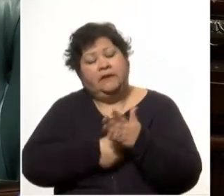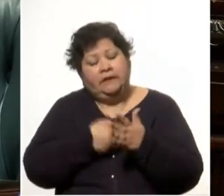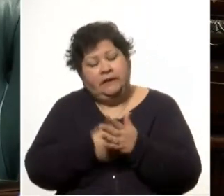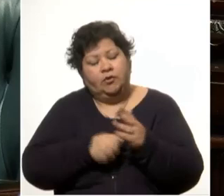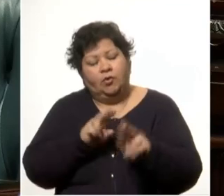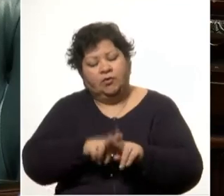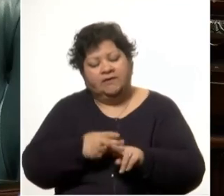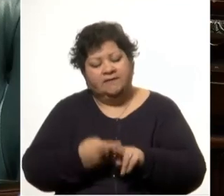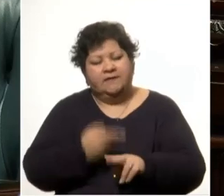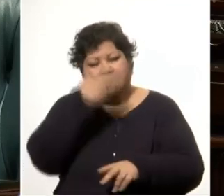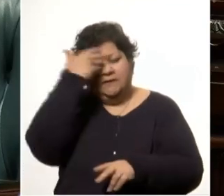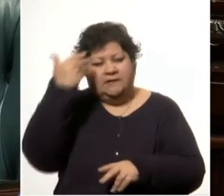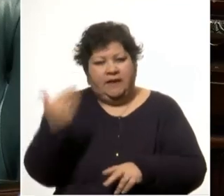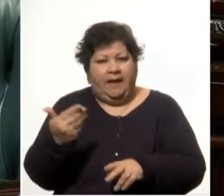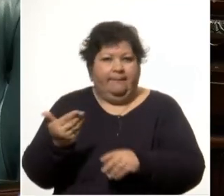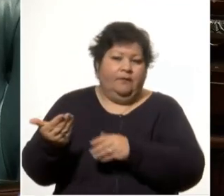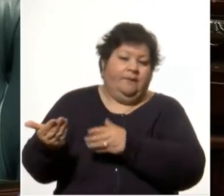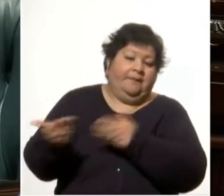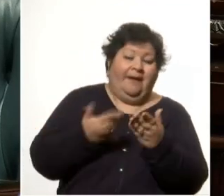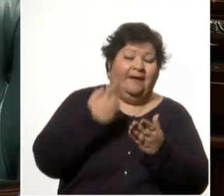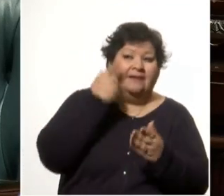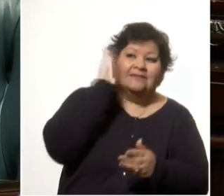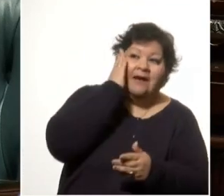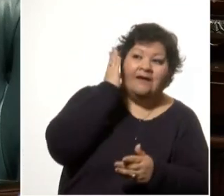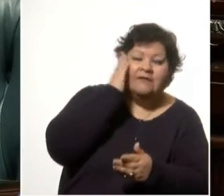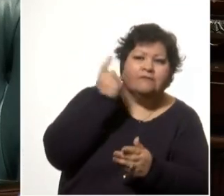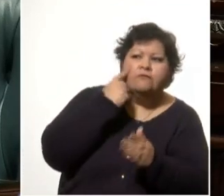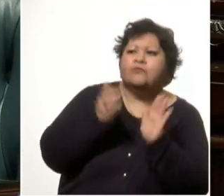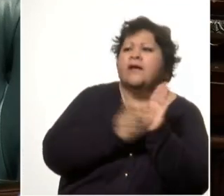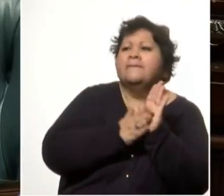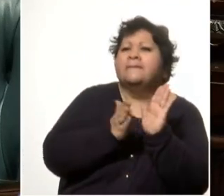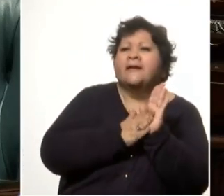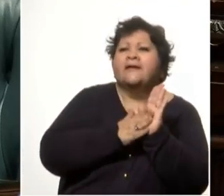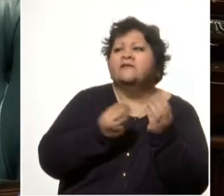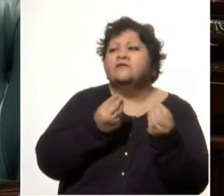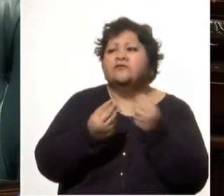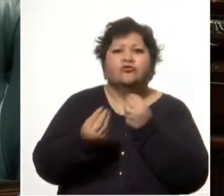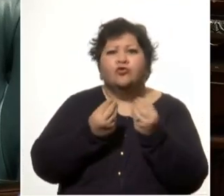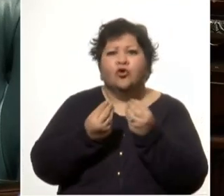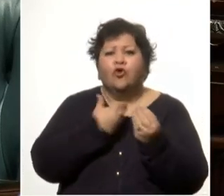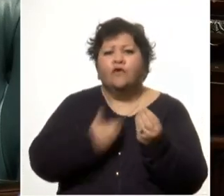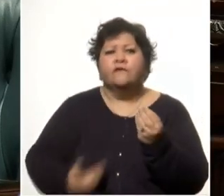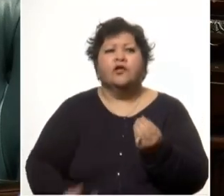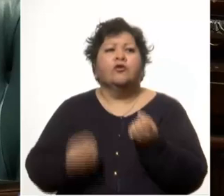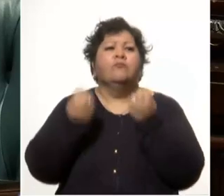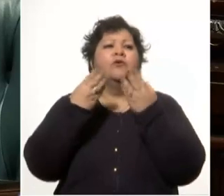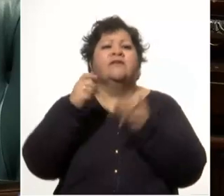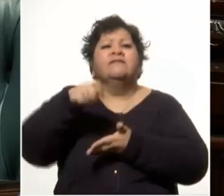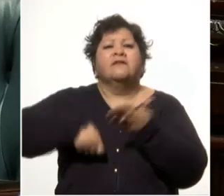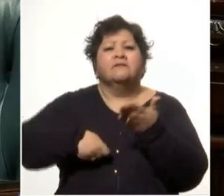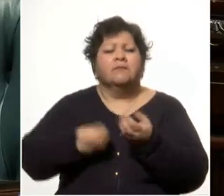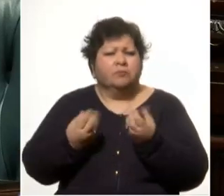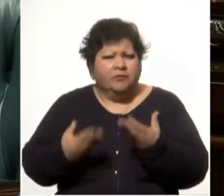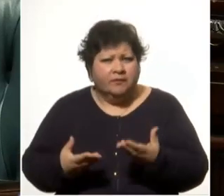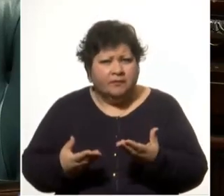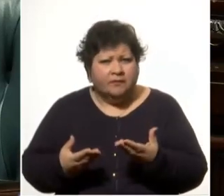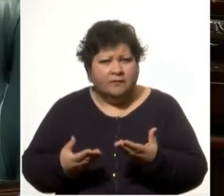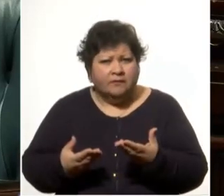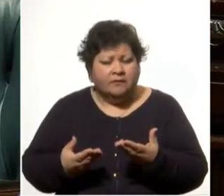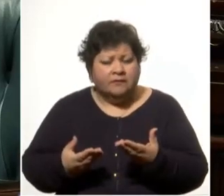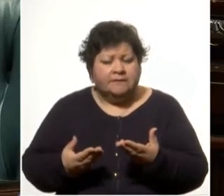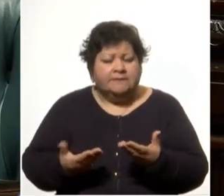por recibir los fundamentos que llevaron al gobierno a firmar este acuerdo indigno.